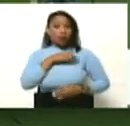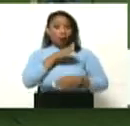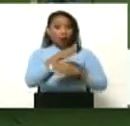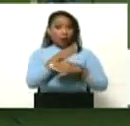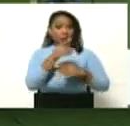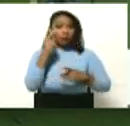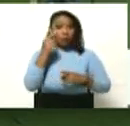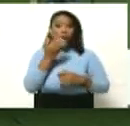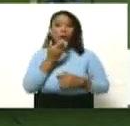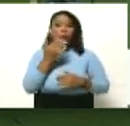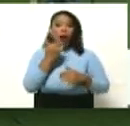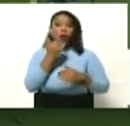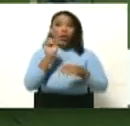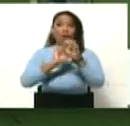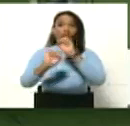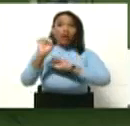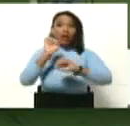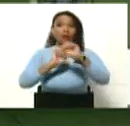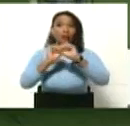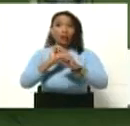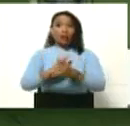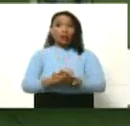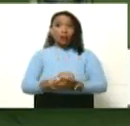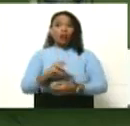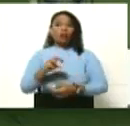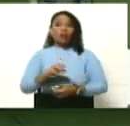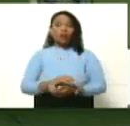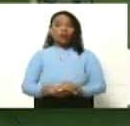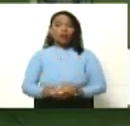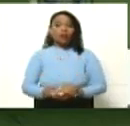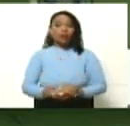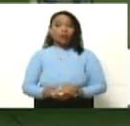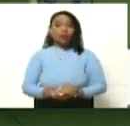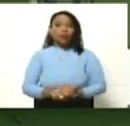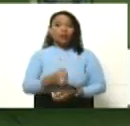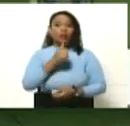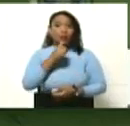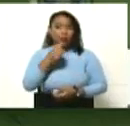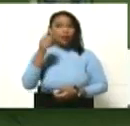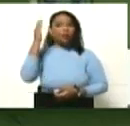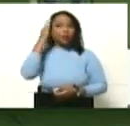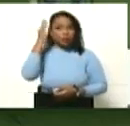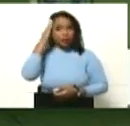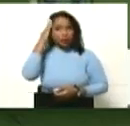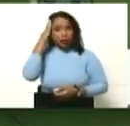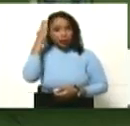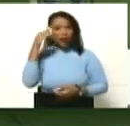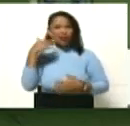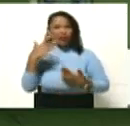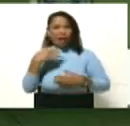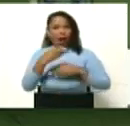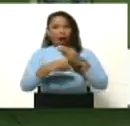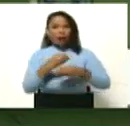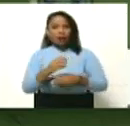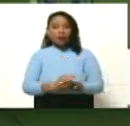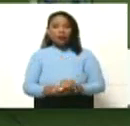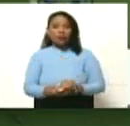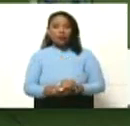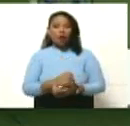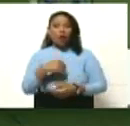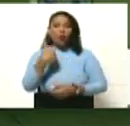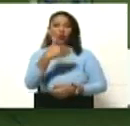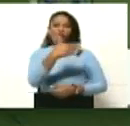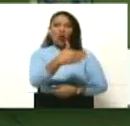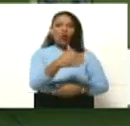quien. Que cada quien tenga su tarea, que cada quien sepa lo que va a hacer. Cuando es la anarquía y es